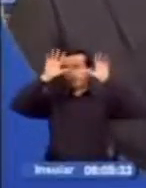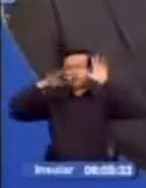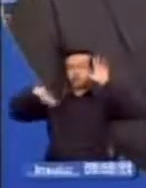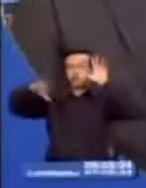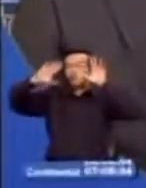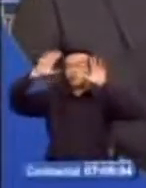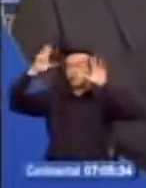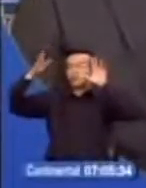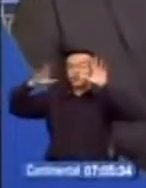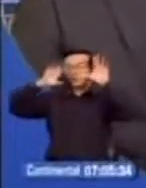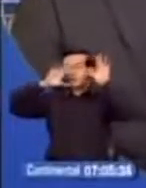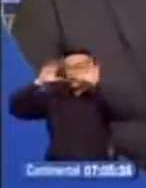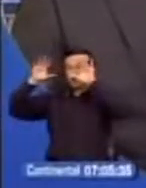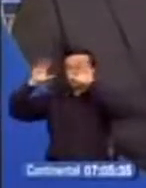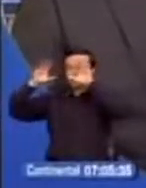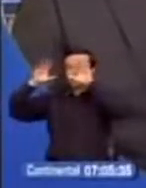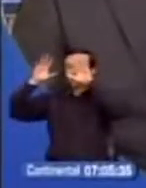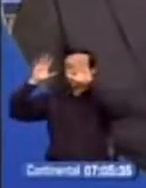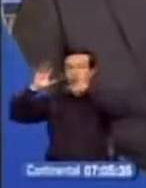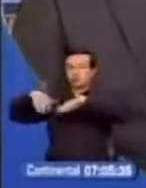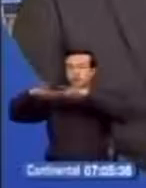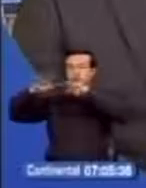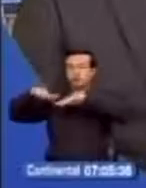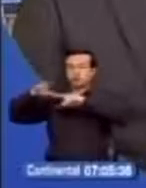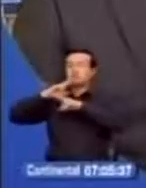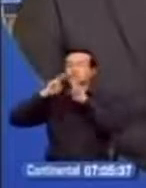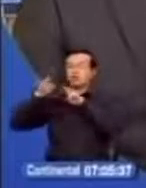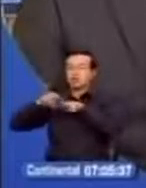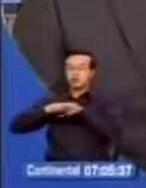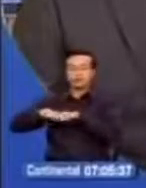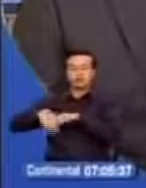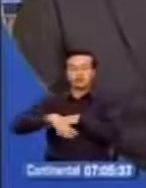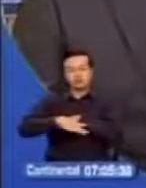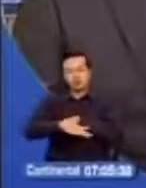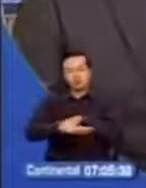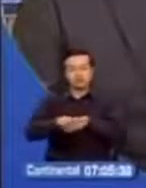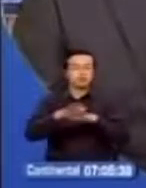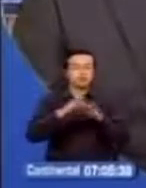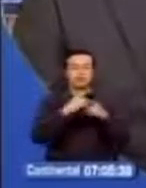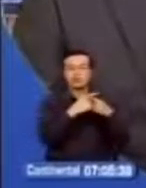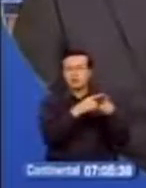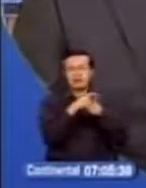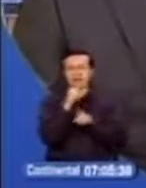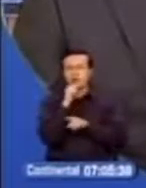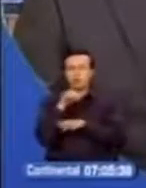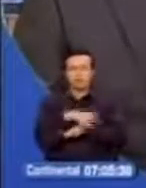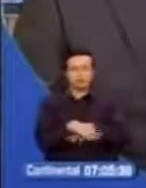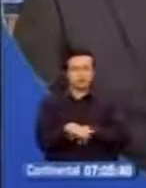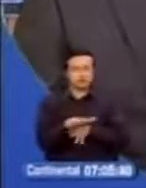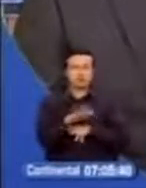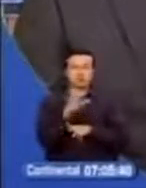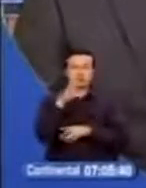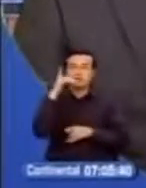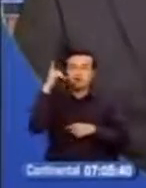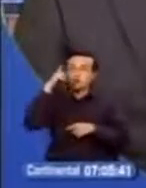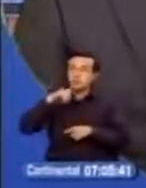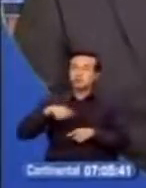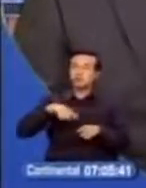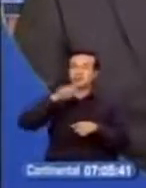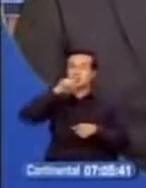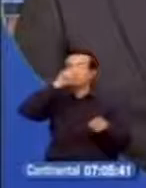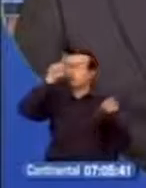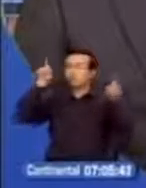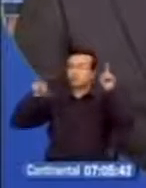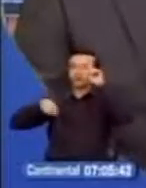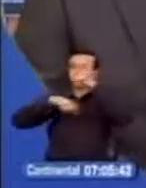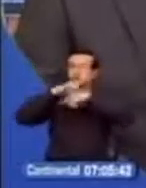montañas para que se condensen y se forme el pequeño riachuelo, la quebrada, el río. Y ese círculo virtuoso